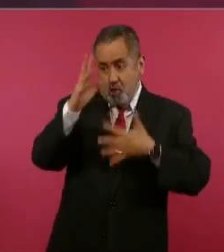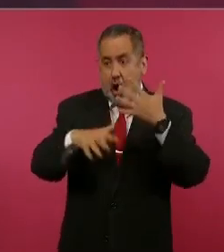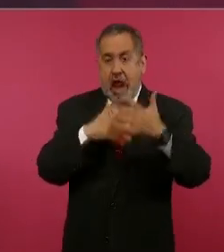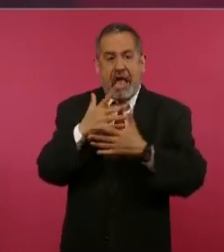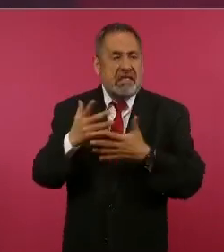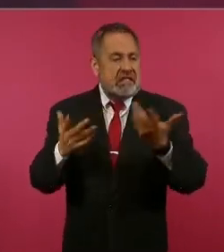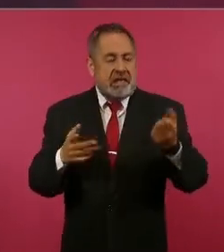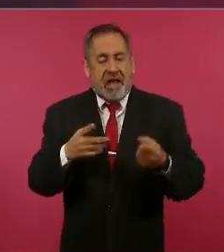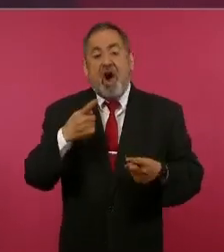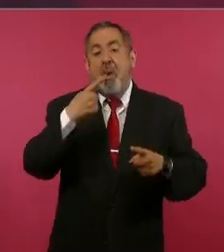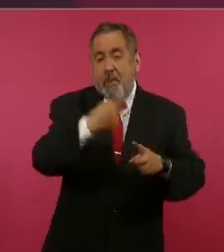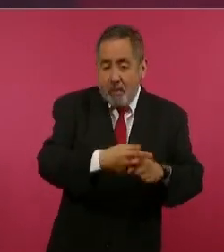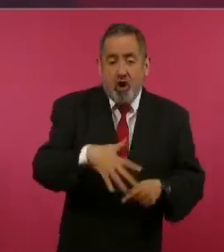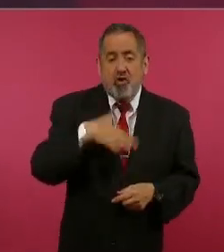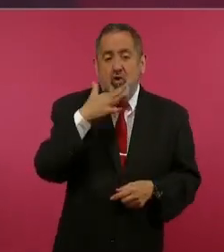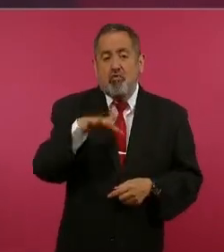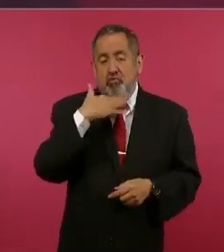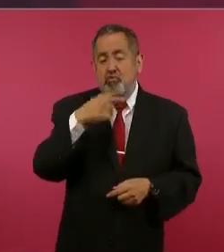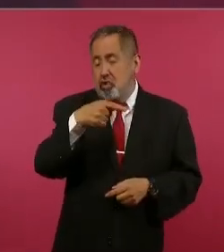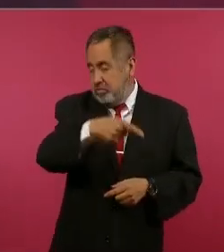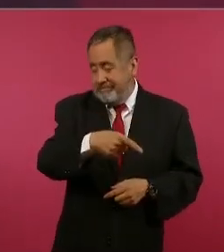violencia